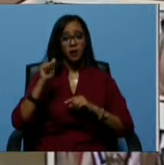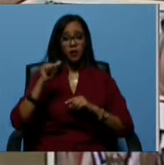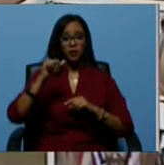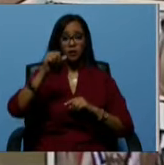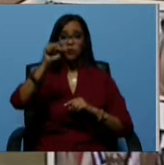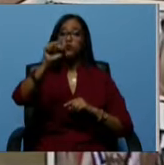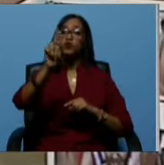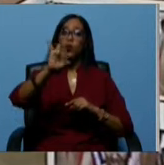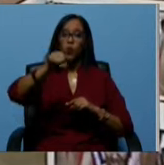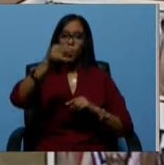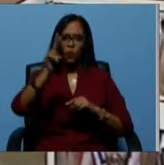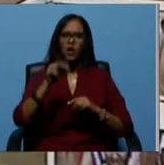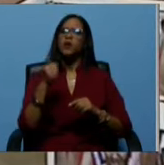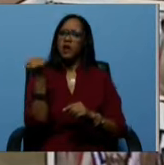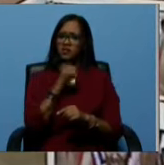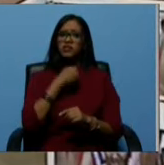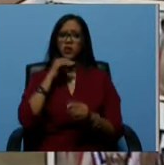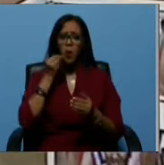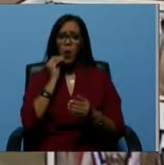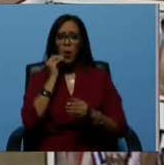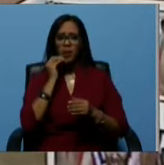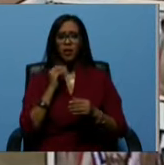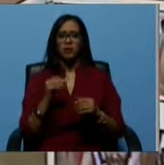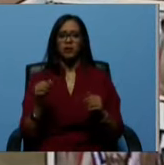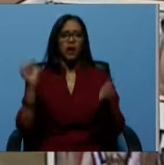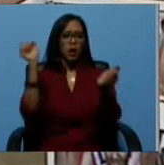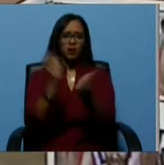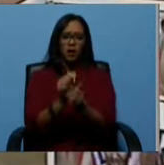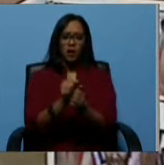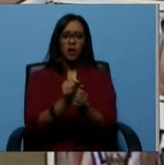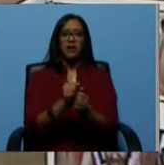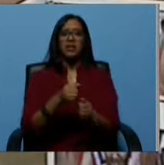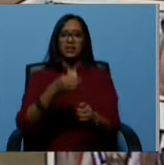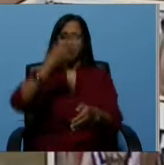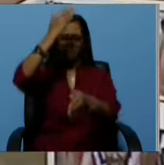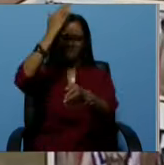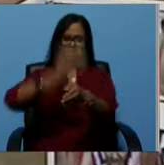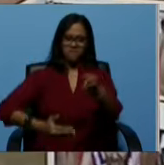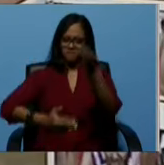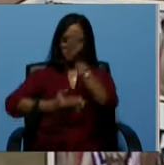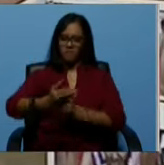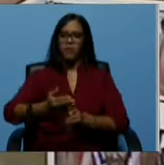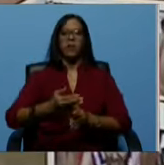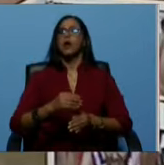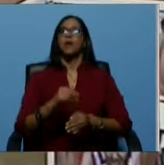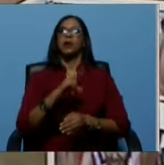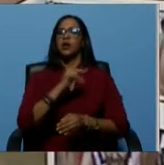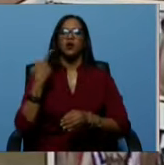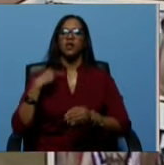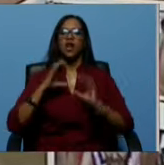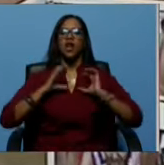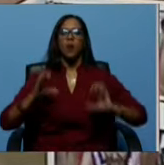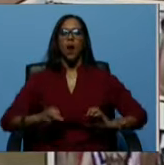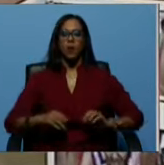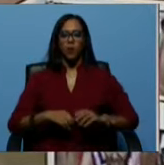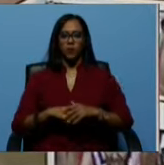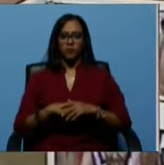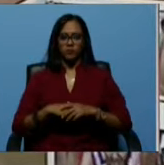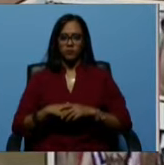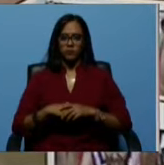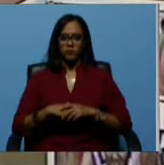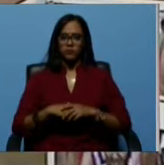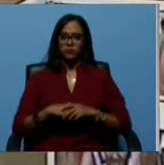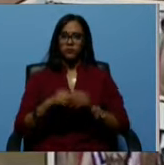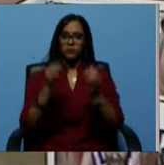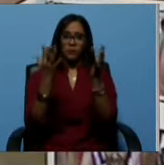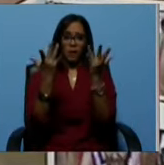asesinos de jóvenes. Los capturaban, los fusilaban y le cortaban la mano para identificarlo porque ellos no iban a cargar cuerpo. Se llevaban solo las